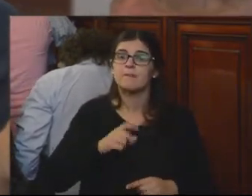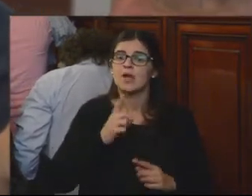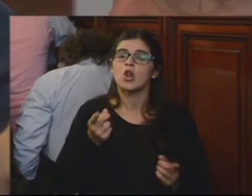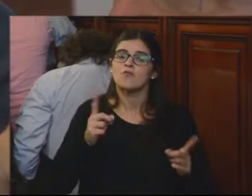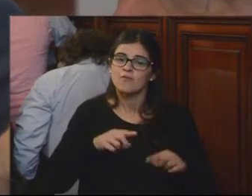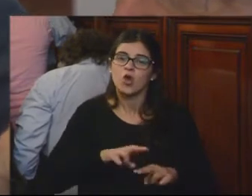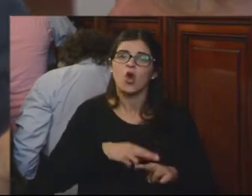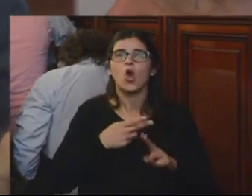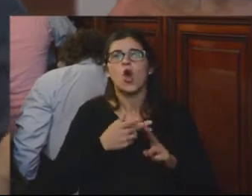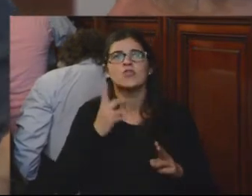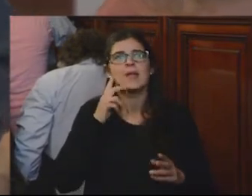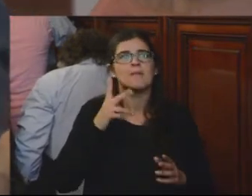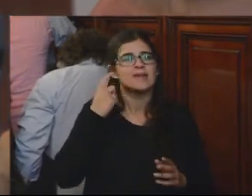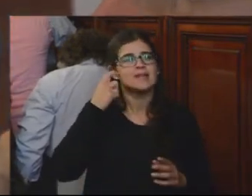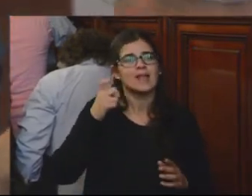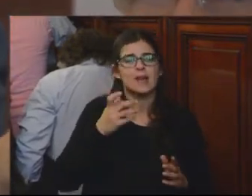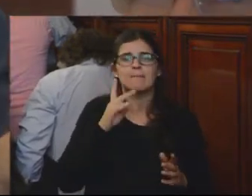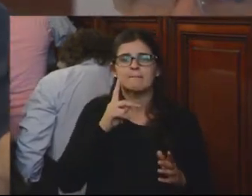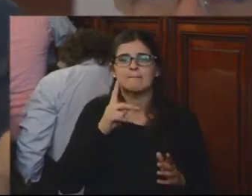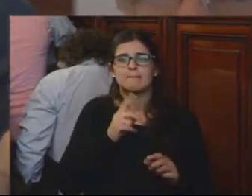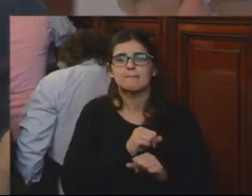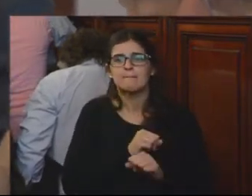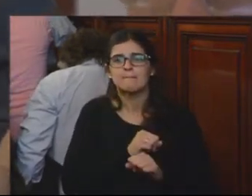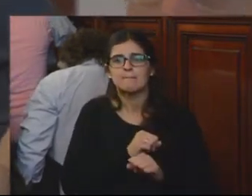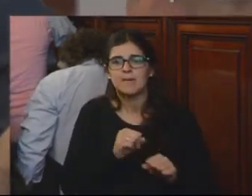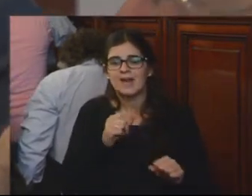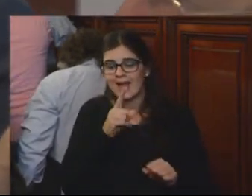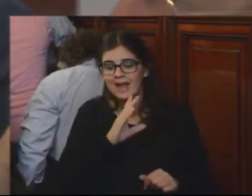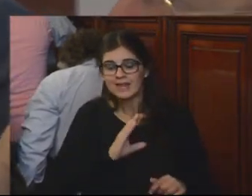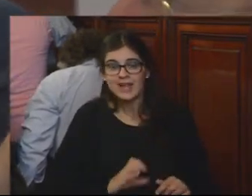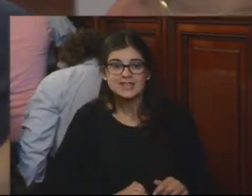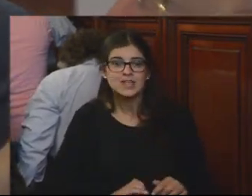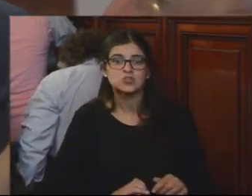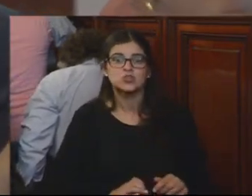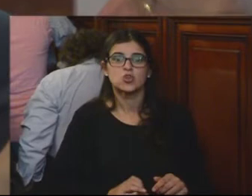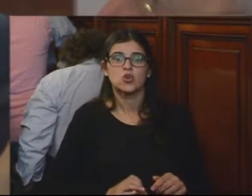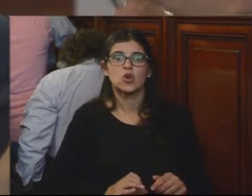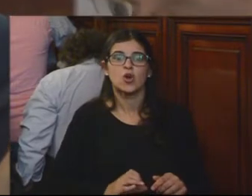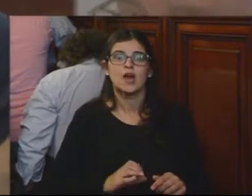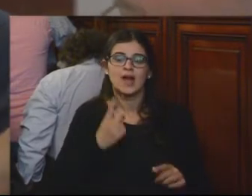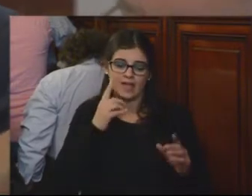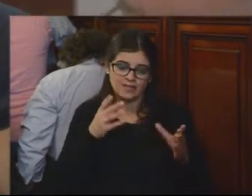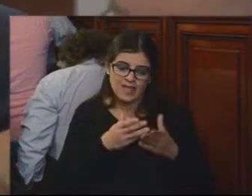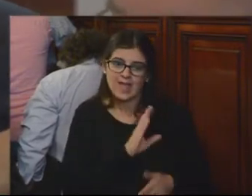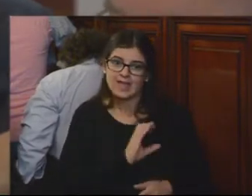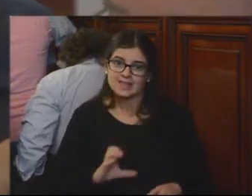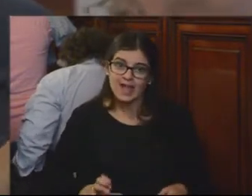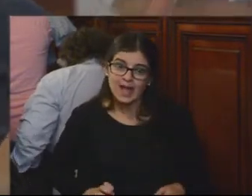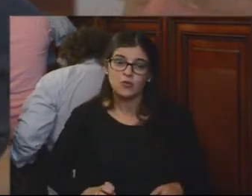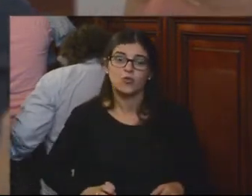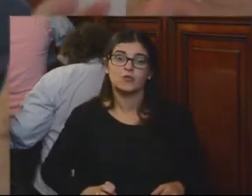ninguna hipótesis la idea de dos demonios en la caracterización de teoría del estado por tanto